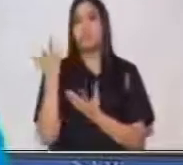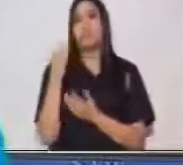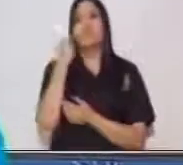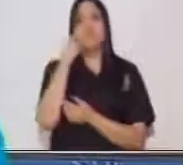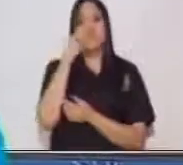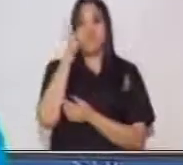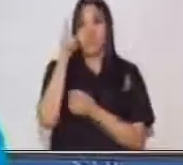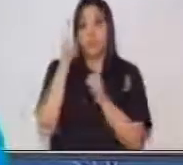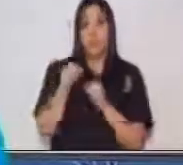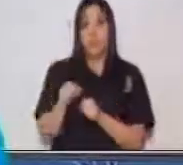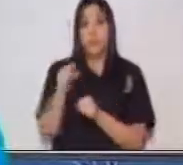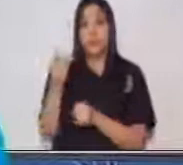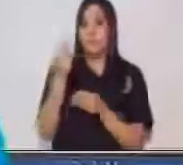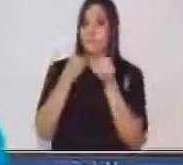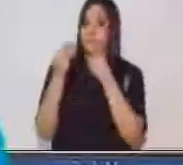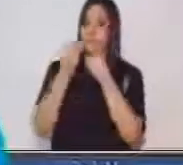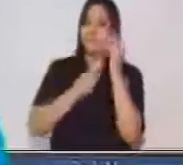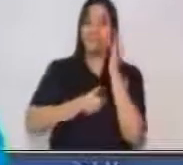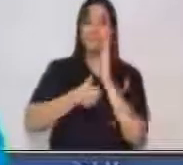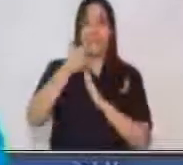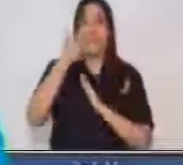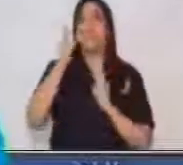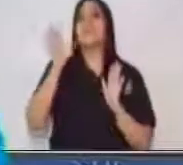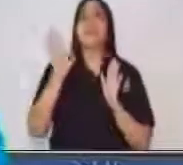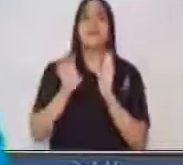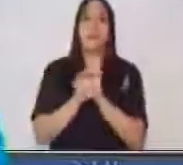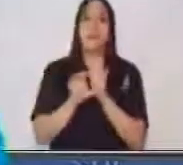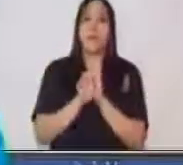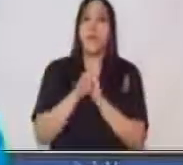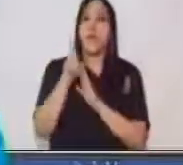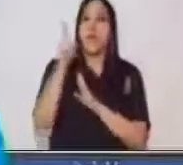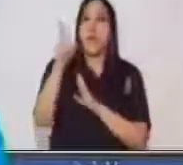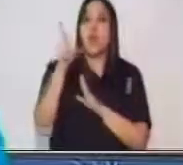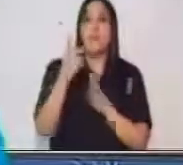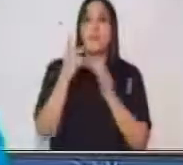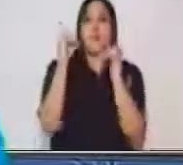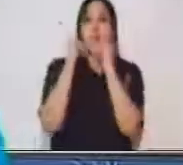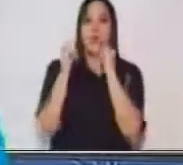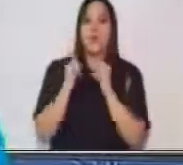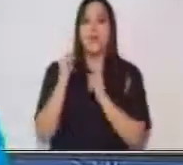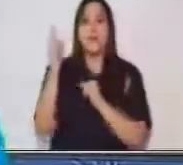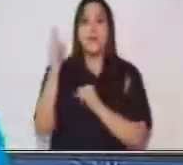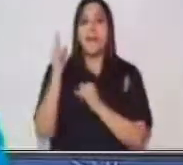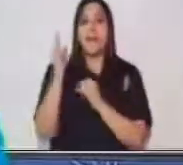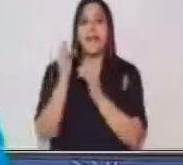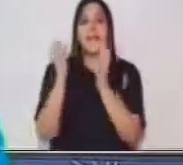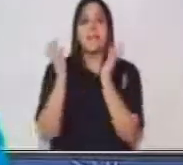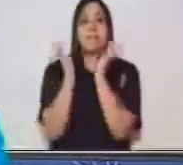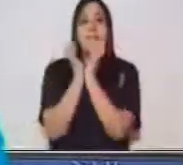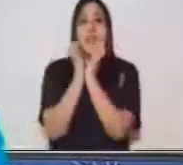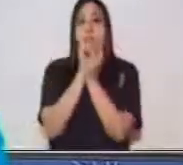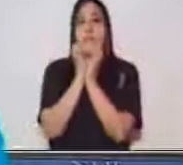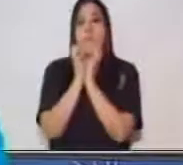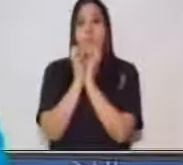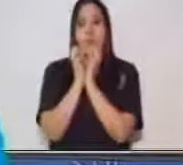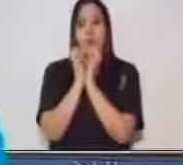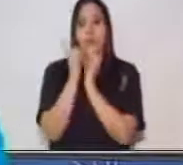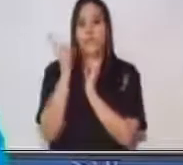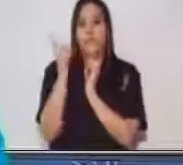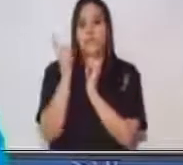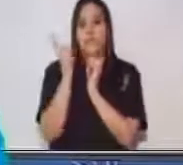buena salud. Entonces vamos a redactar una oración con la imagen del brócoli y vamos a decir,